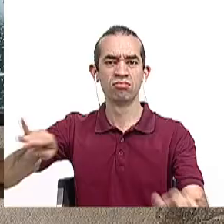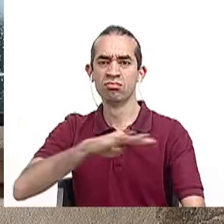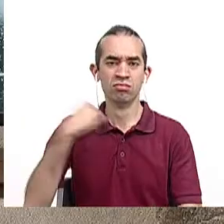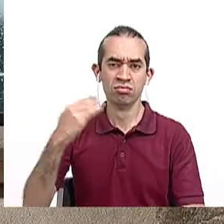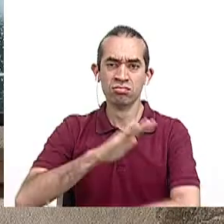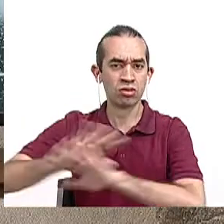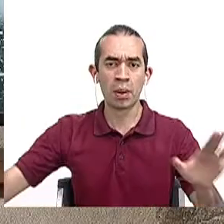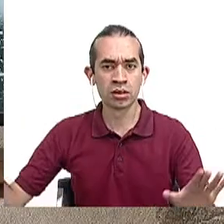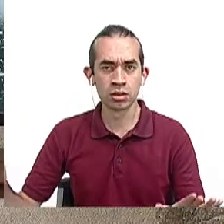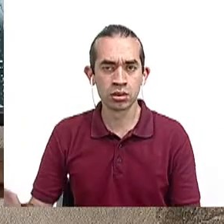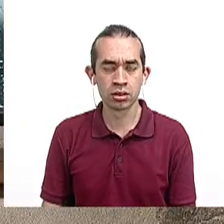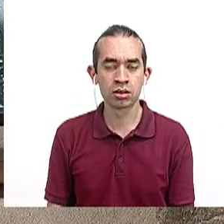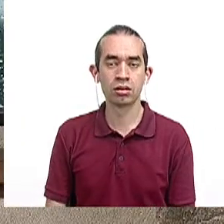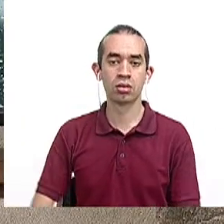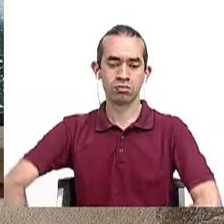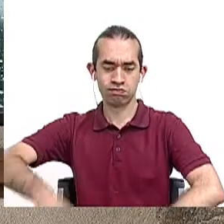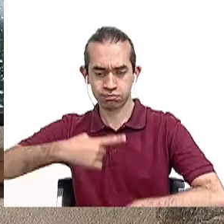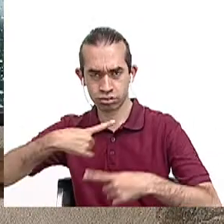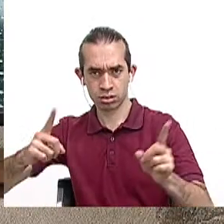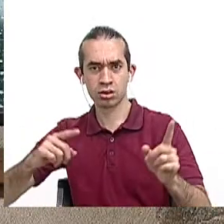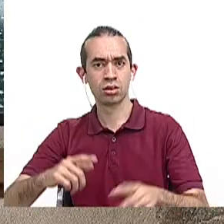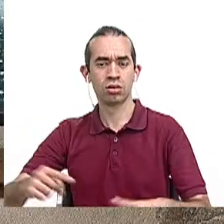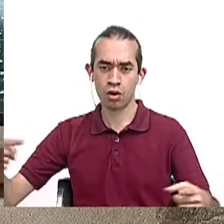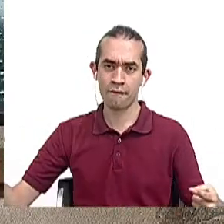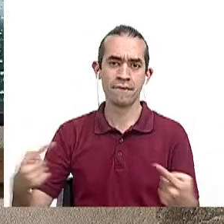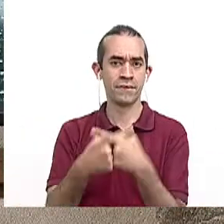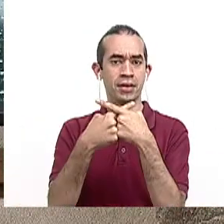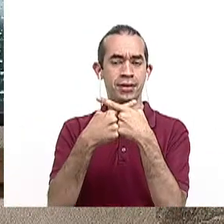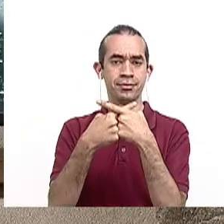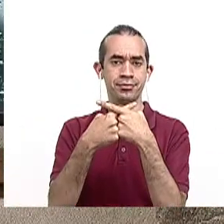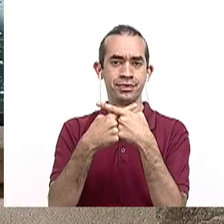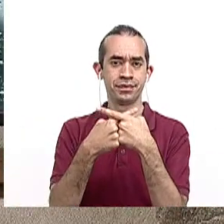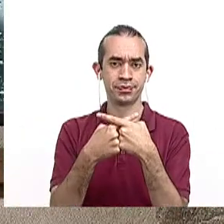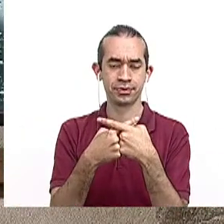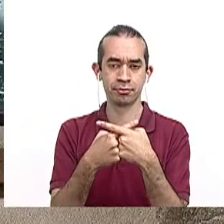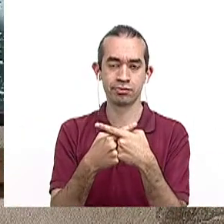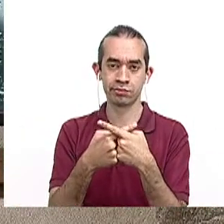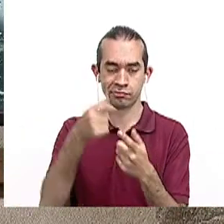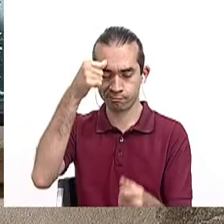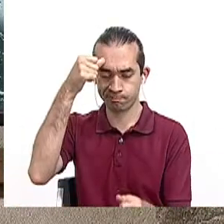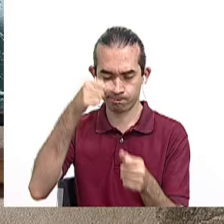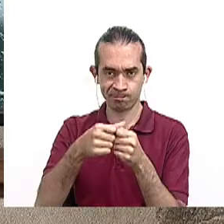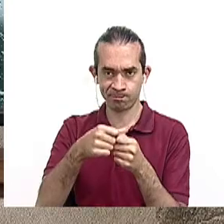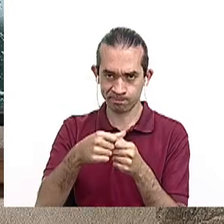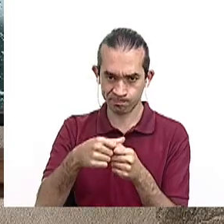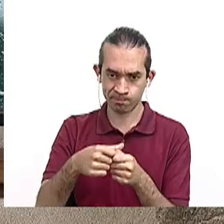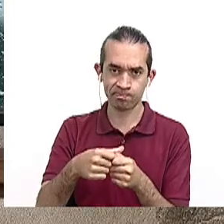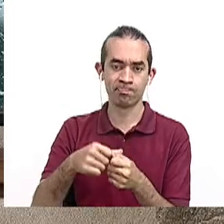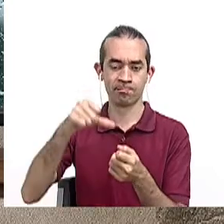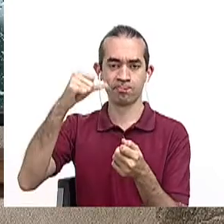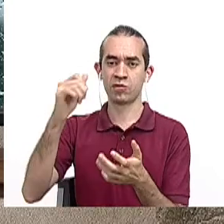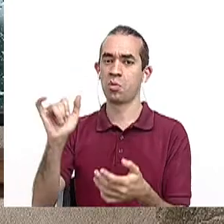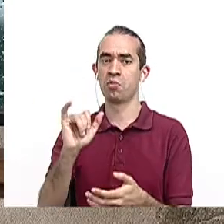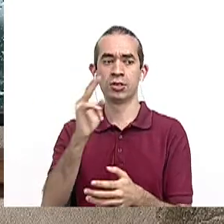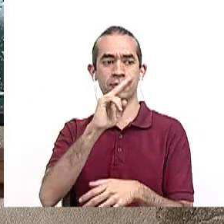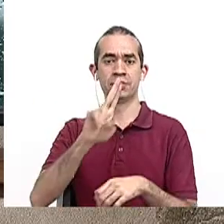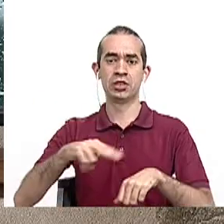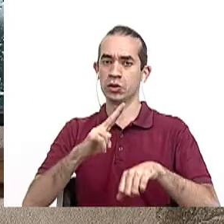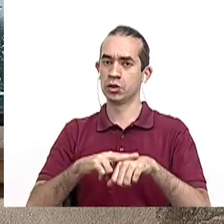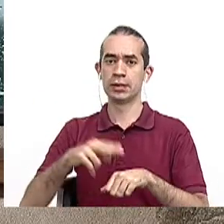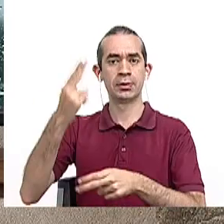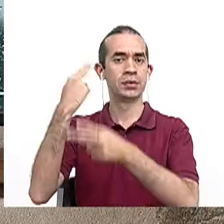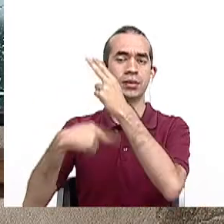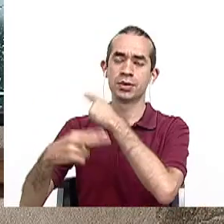a partir de ahí declararon un conflicto que quedaría en la historia nacional, quizás como el que